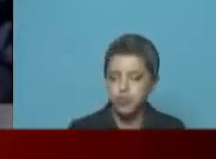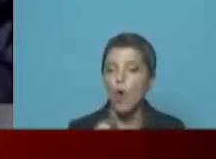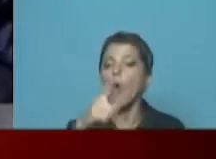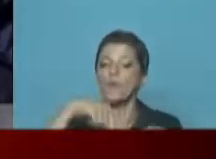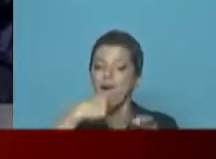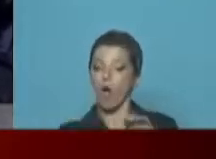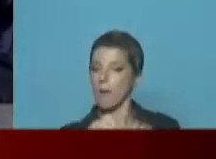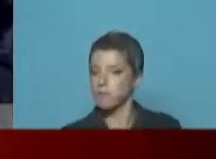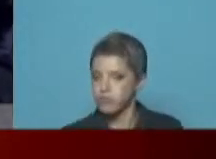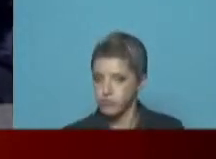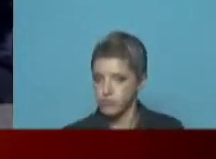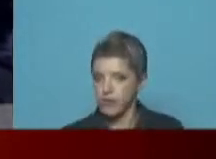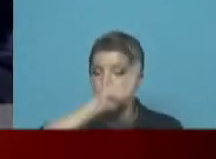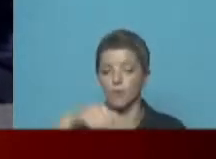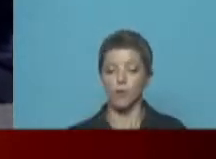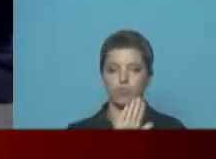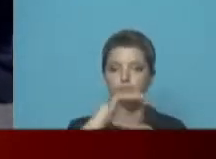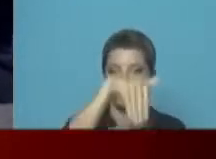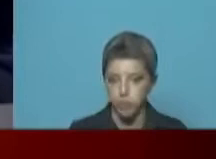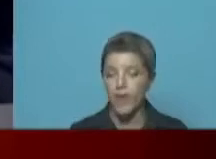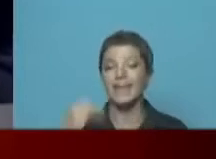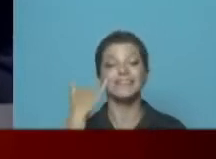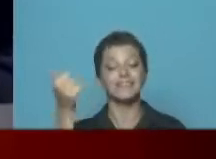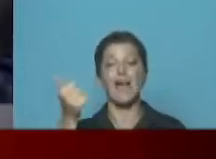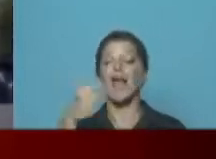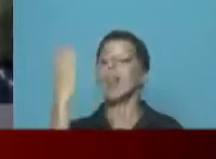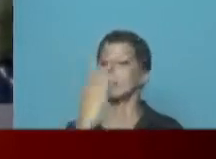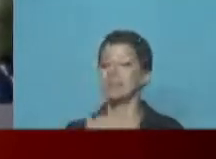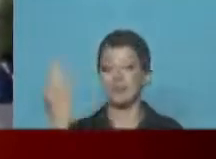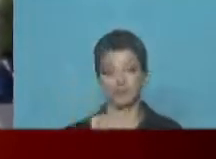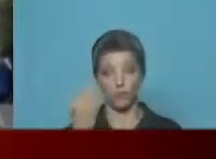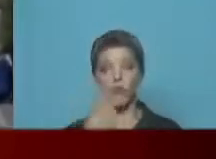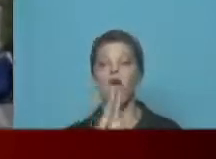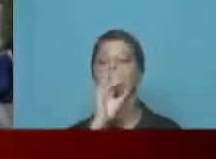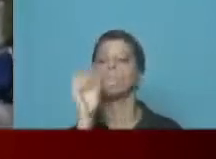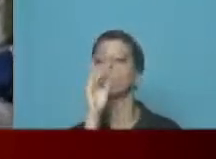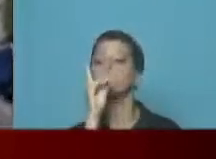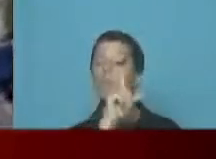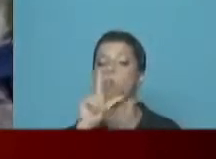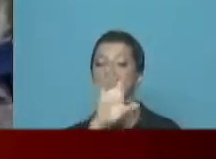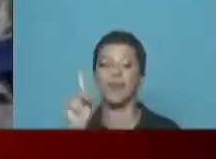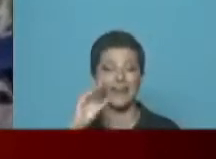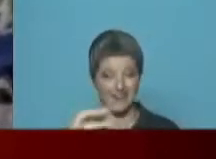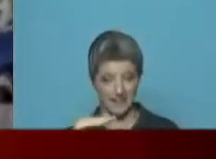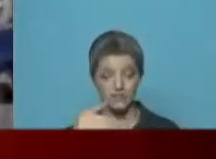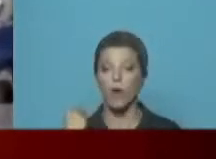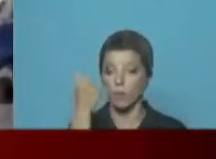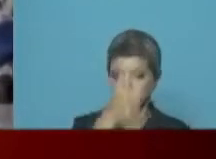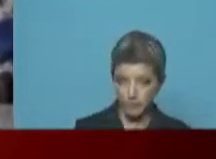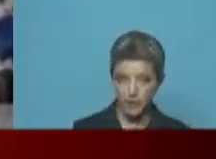inicia el lunes, se van a ir dando a conocer muchas novedades con respecto a esto. No solamente el error,